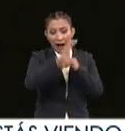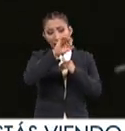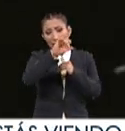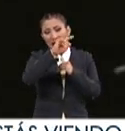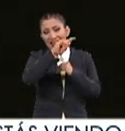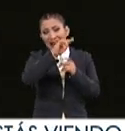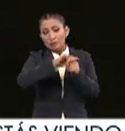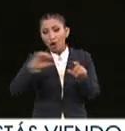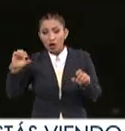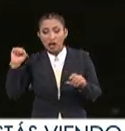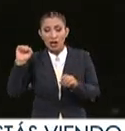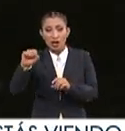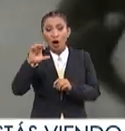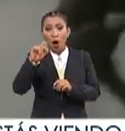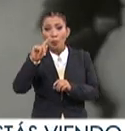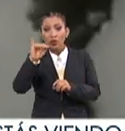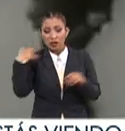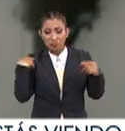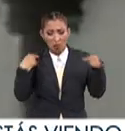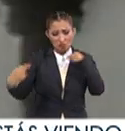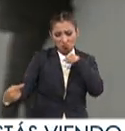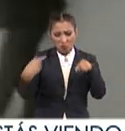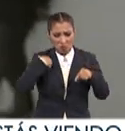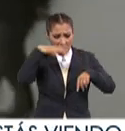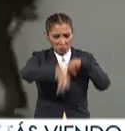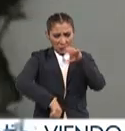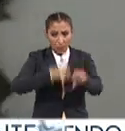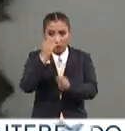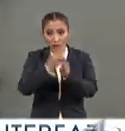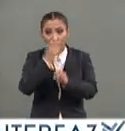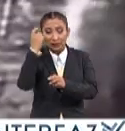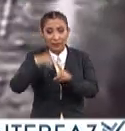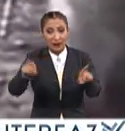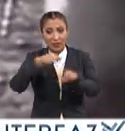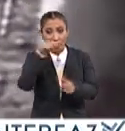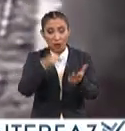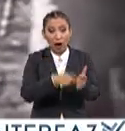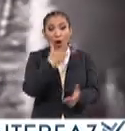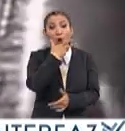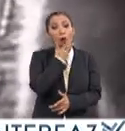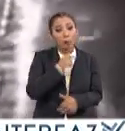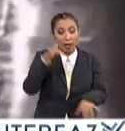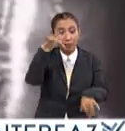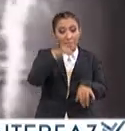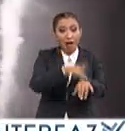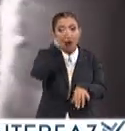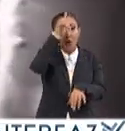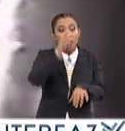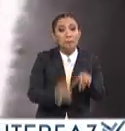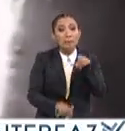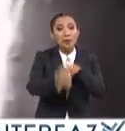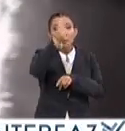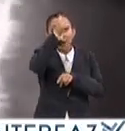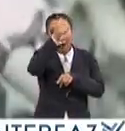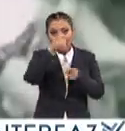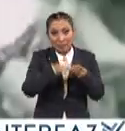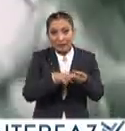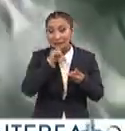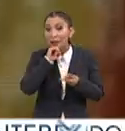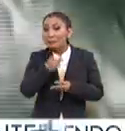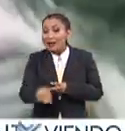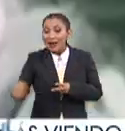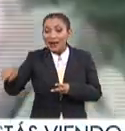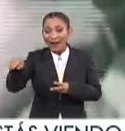capitalismo y el comunismo se enfrentaban por la hegemonía mundial en varios frentes. El hombre pisó la luna por primera vez. Al